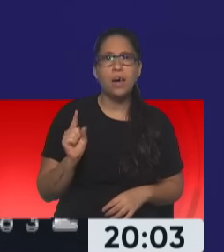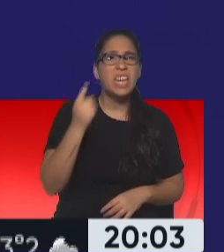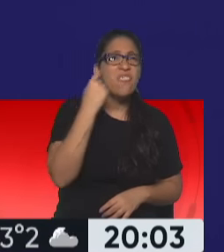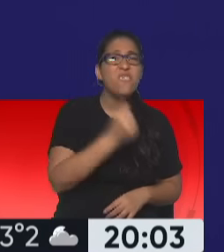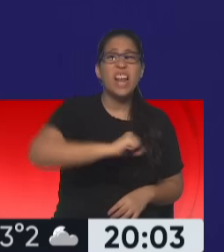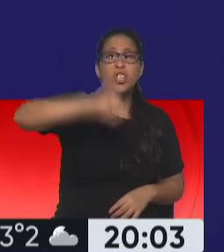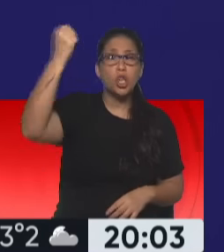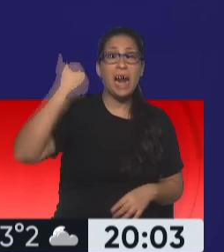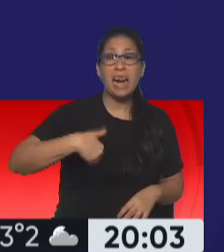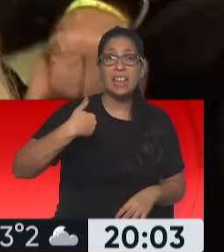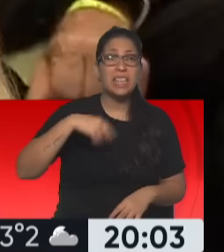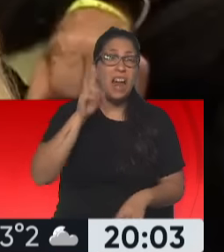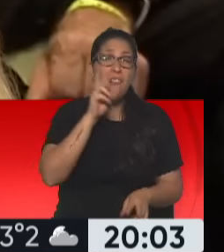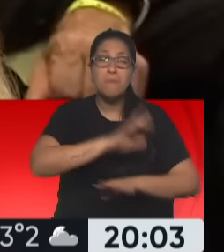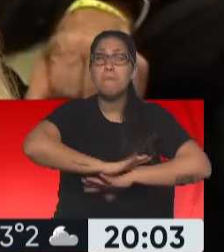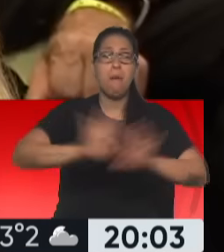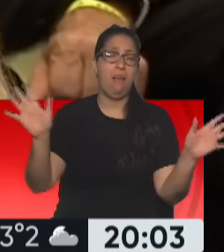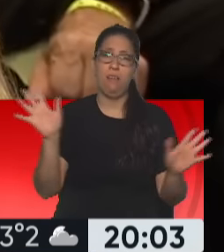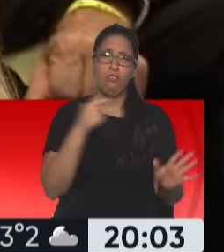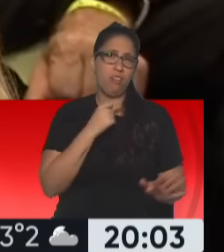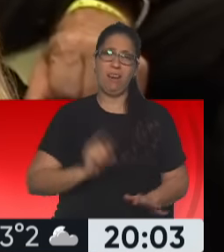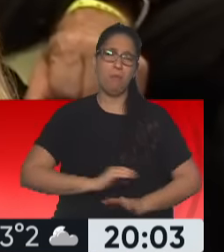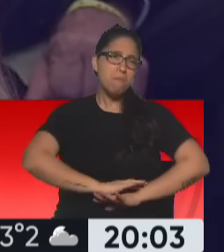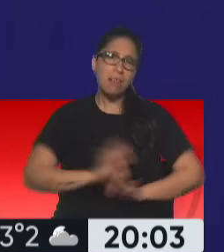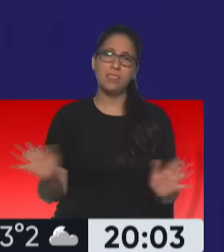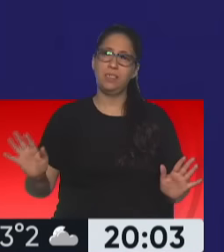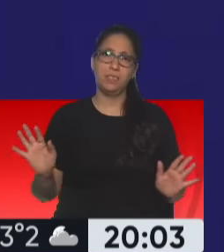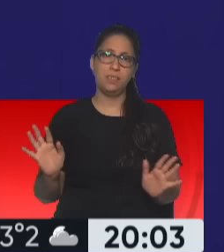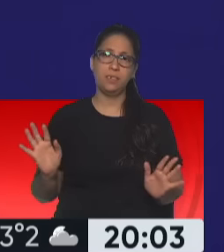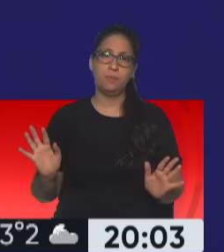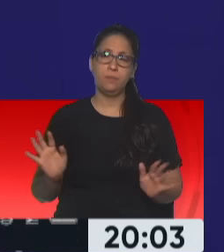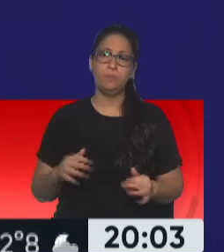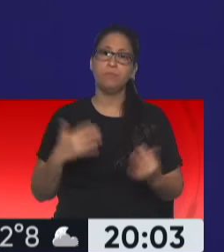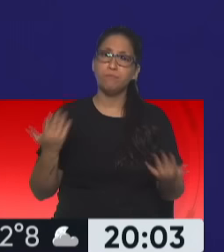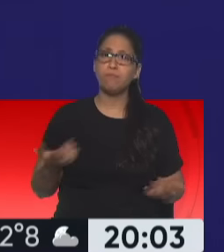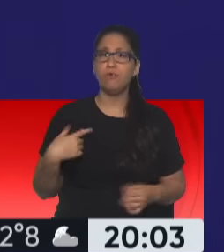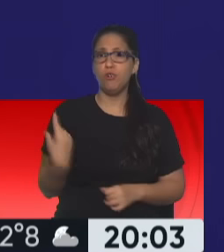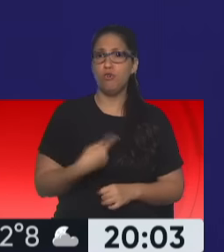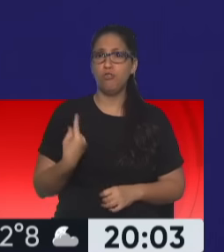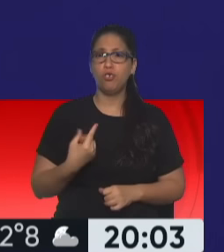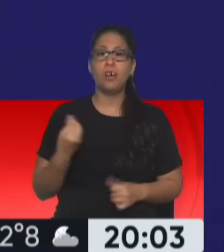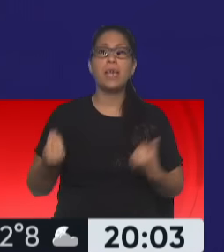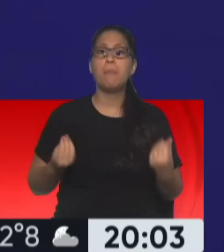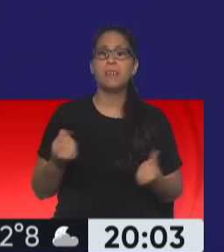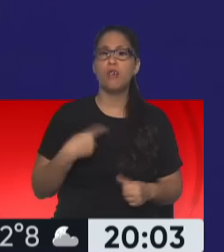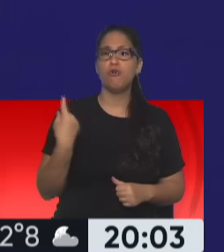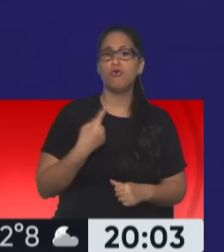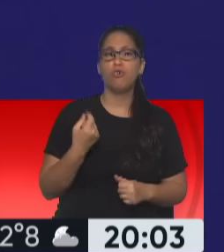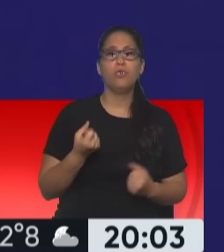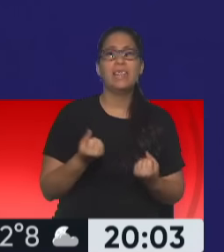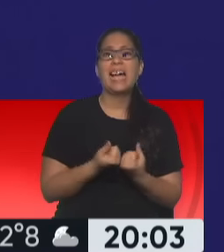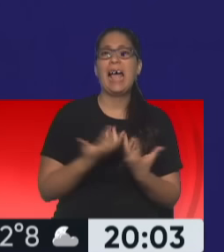Argentina. Esa es la diferencia. Y nosotros, claro, lo que pasa es que nosotros tenemos una base de cliente más